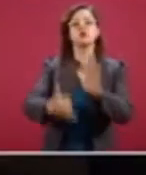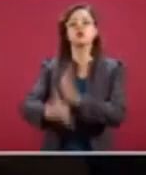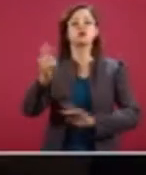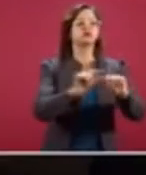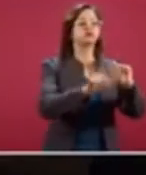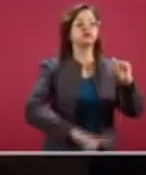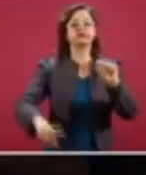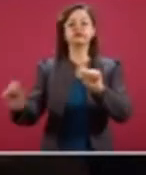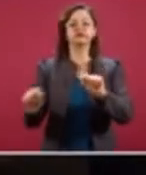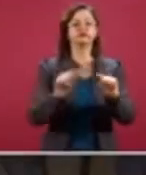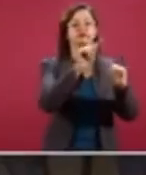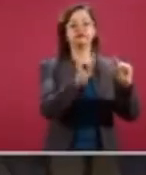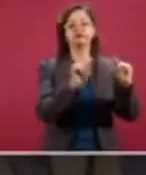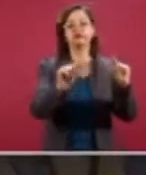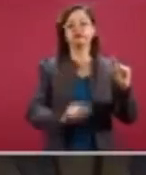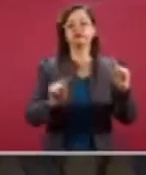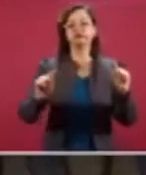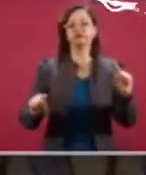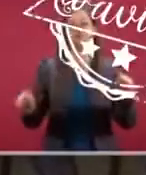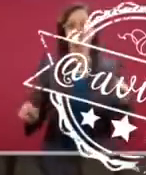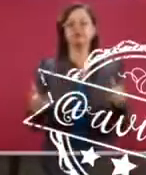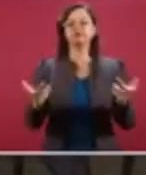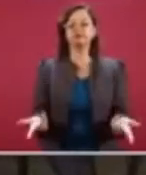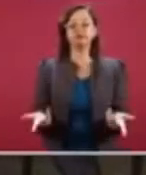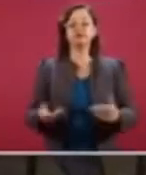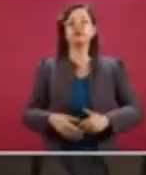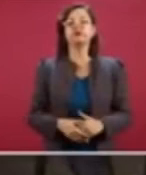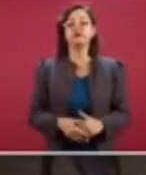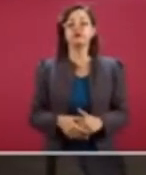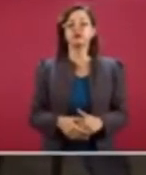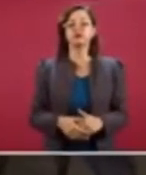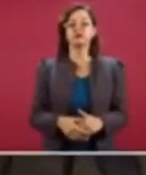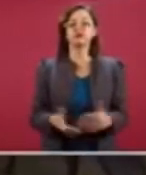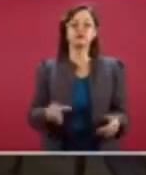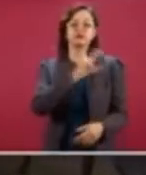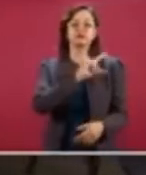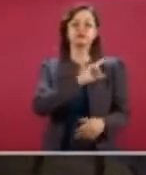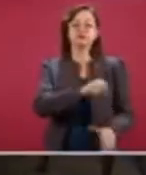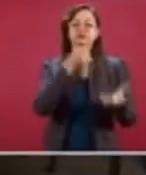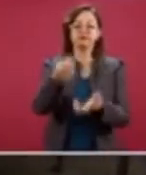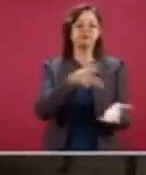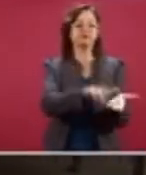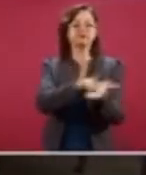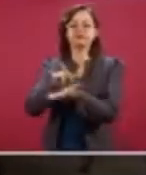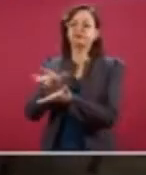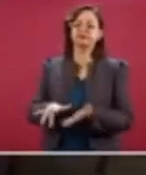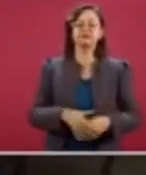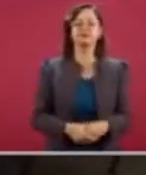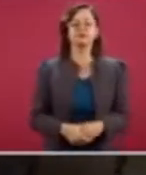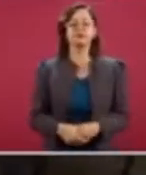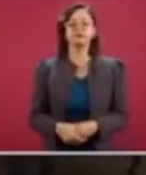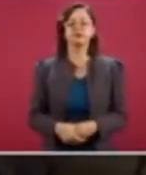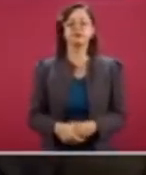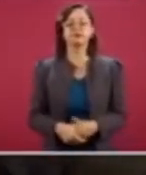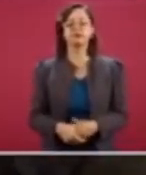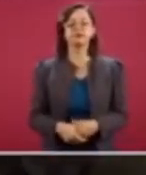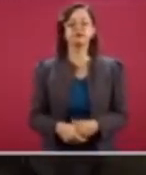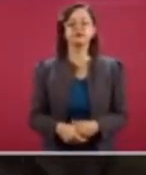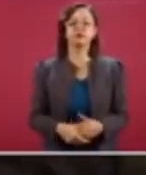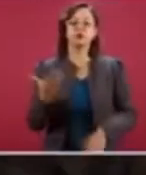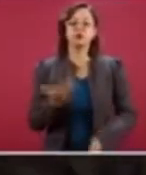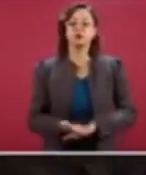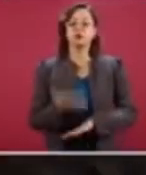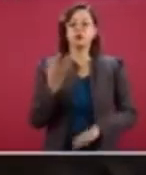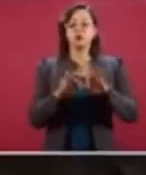país, básicamente con inversión privada. Esto es de